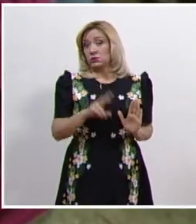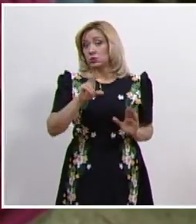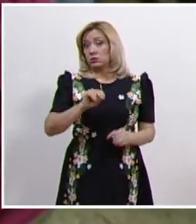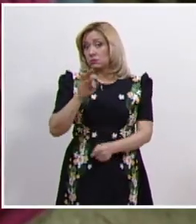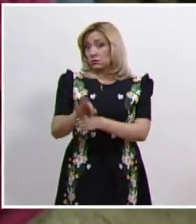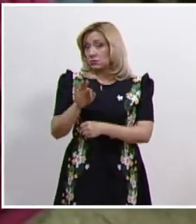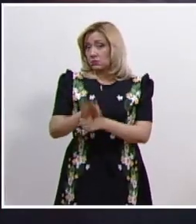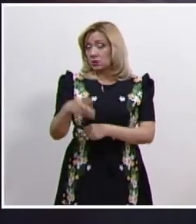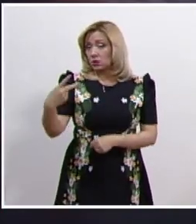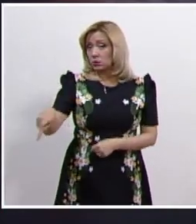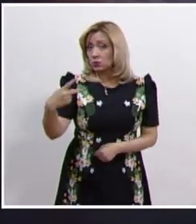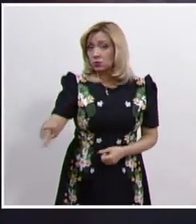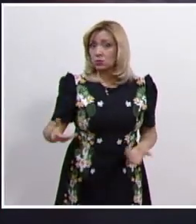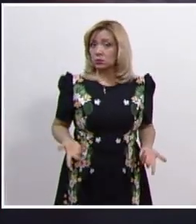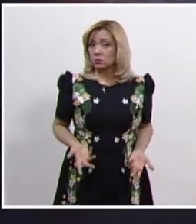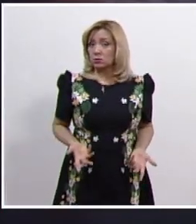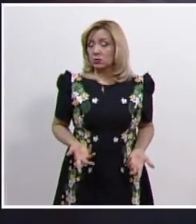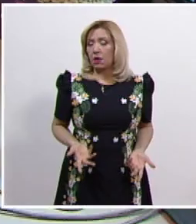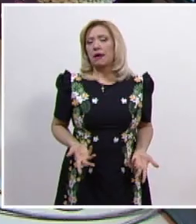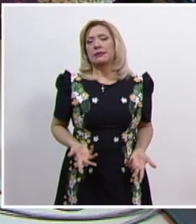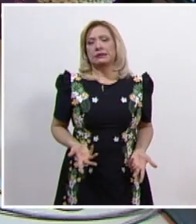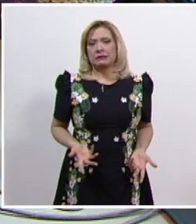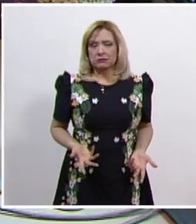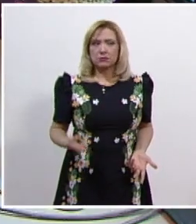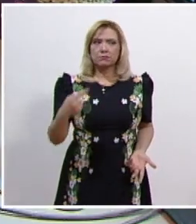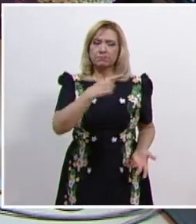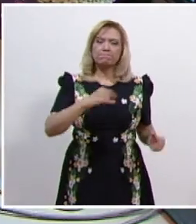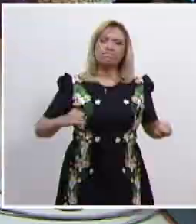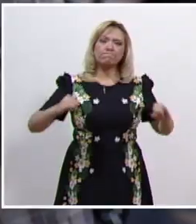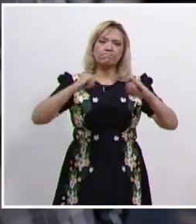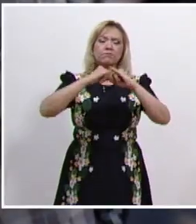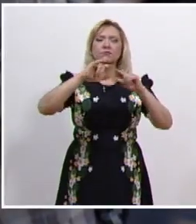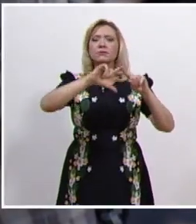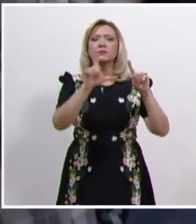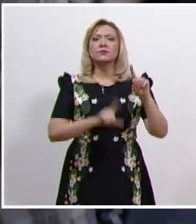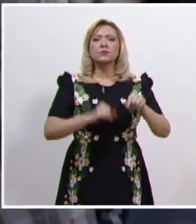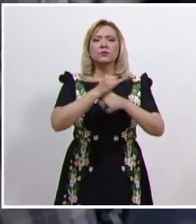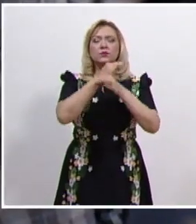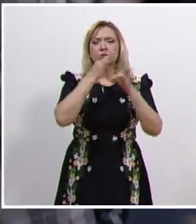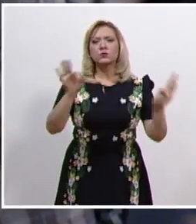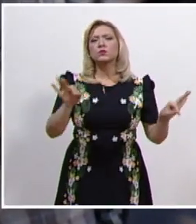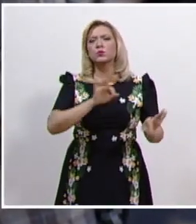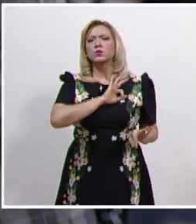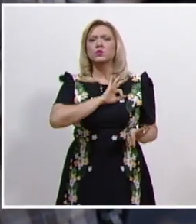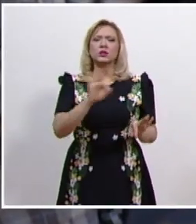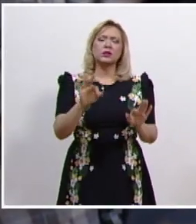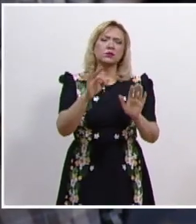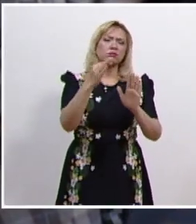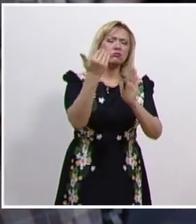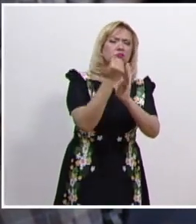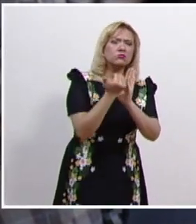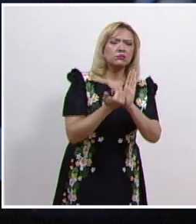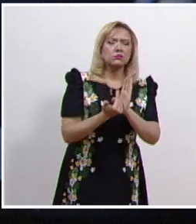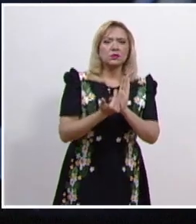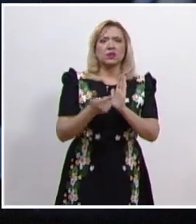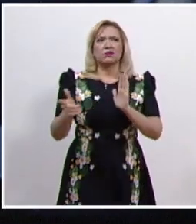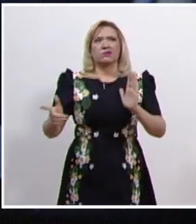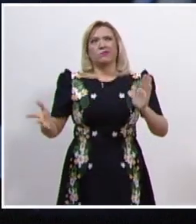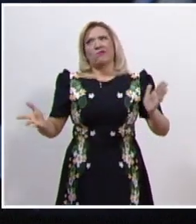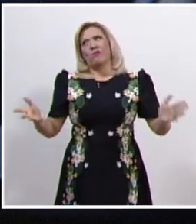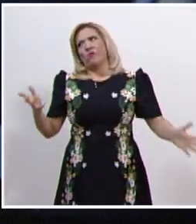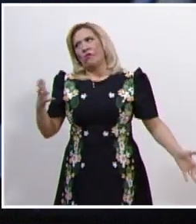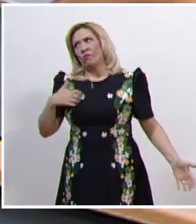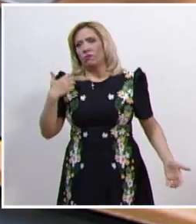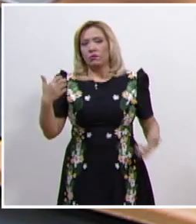datos personales, prerequisito para que el INAI realice una serie de actos que podrían ser de molestia para verificar su posible